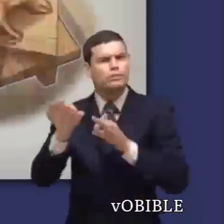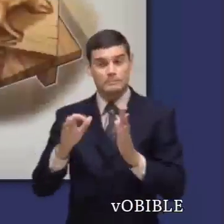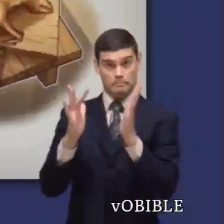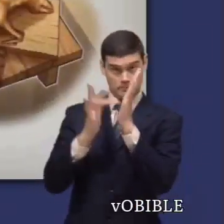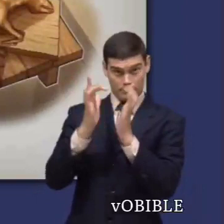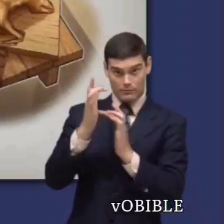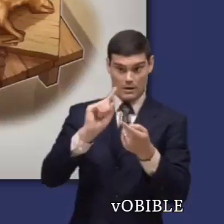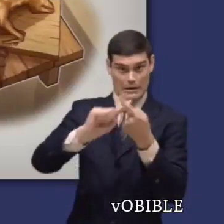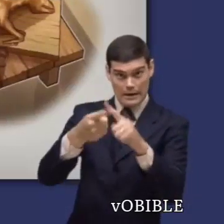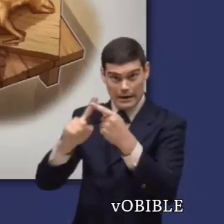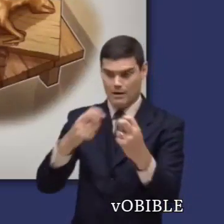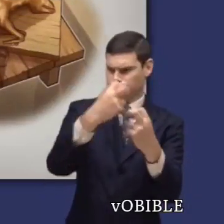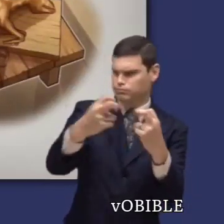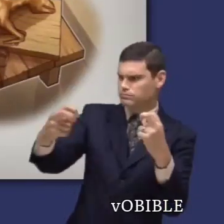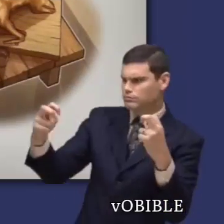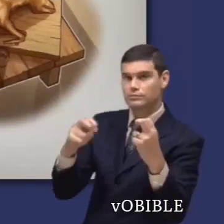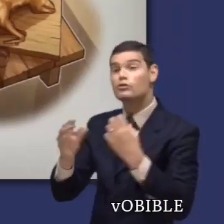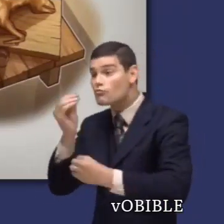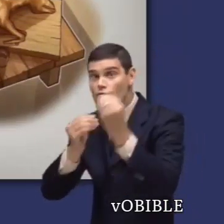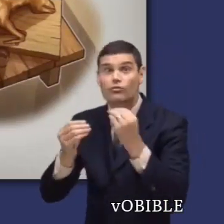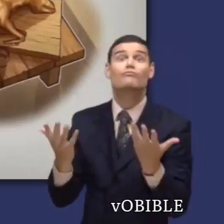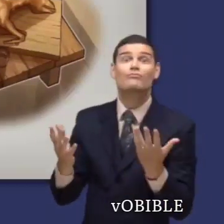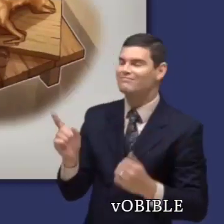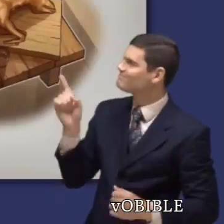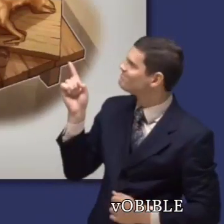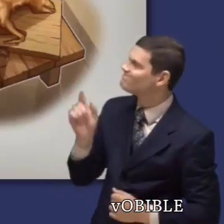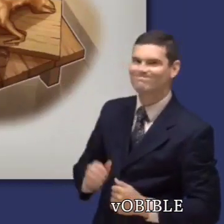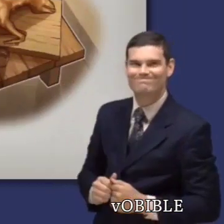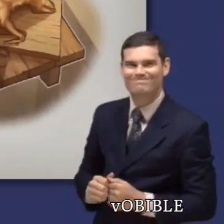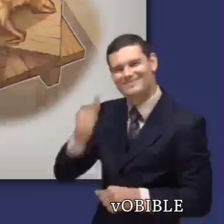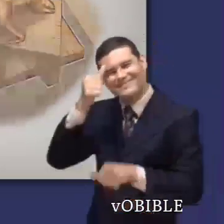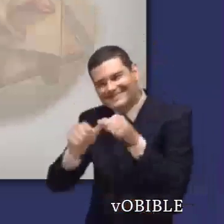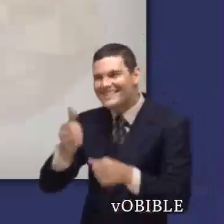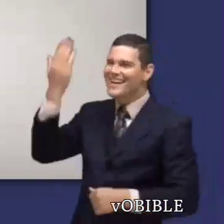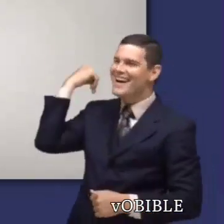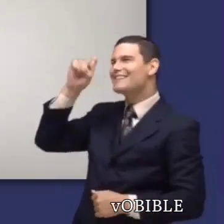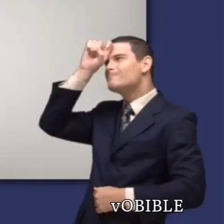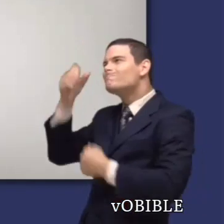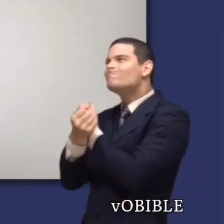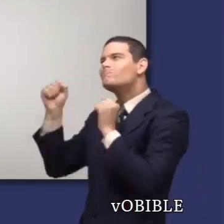Jesús celebra la Pascua con sus apóstoles en la habitación de arriba de una casa de Jerusalén.